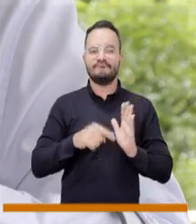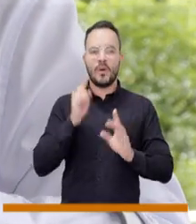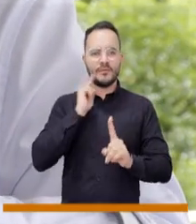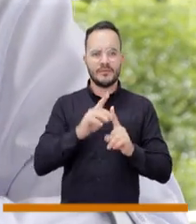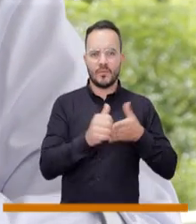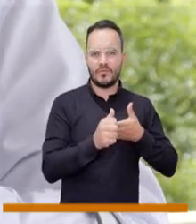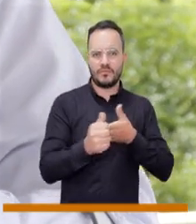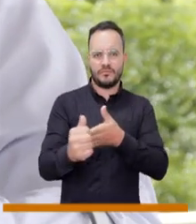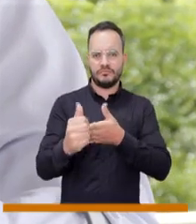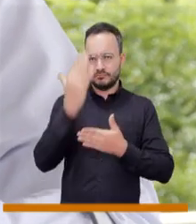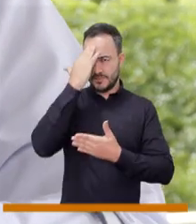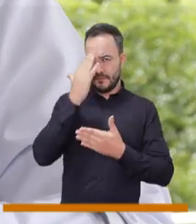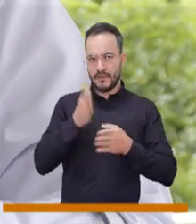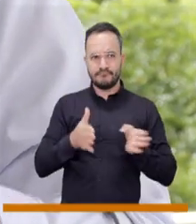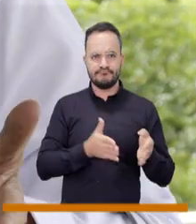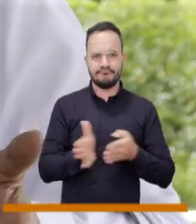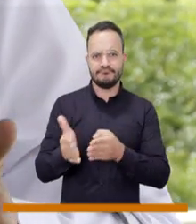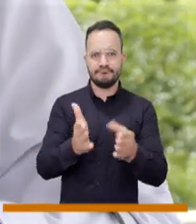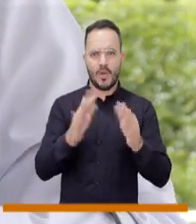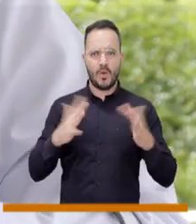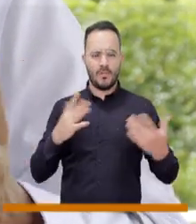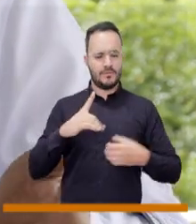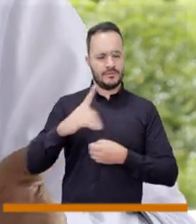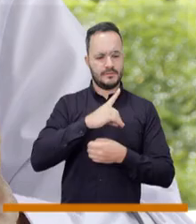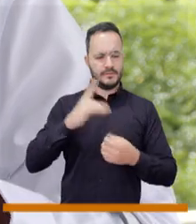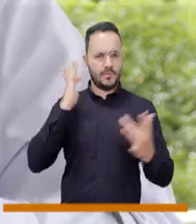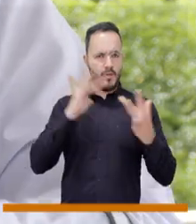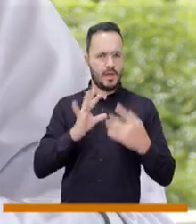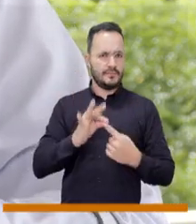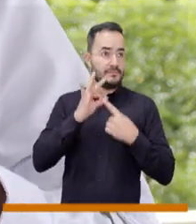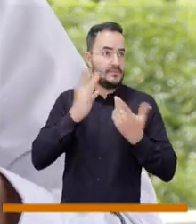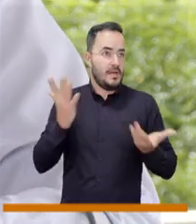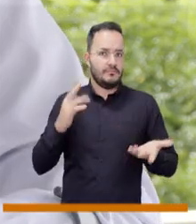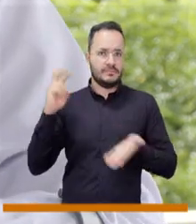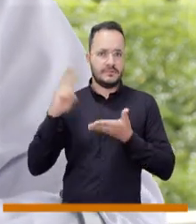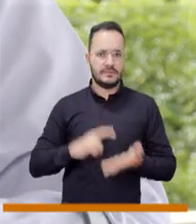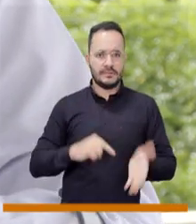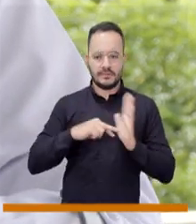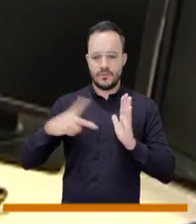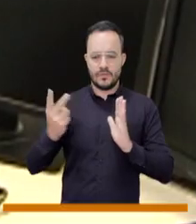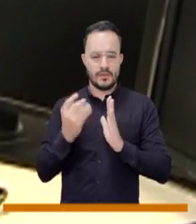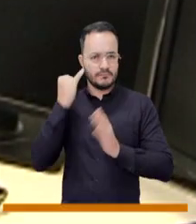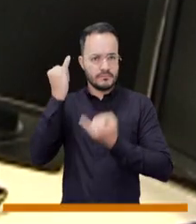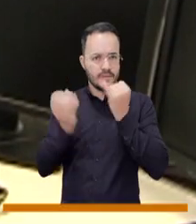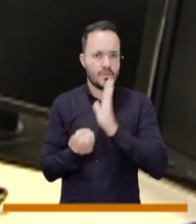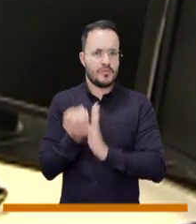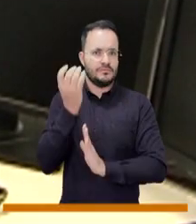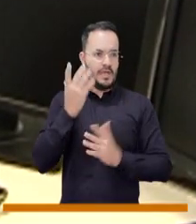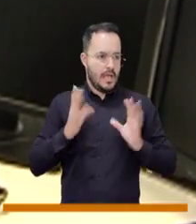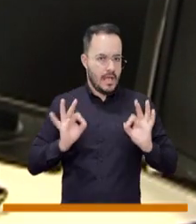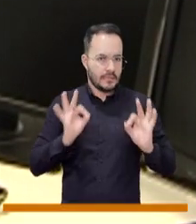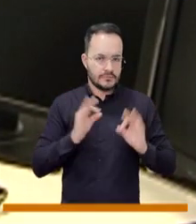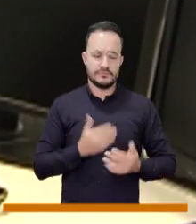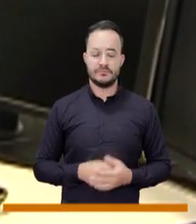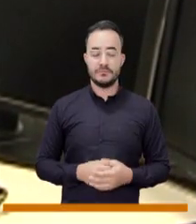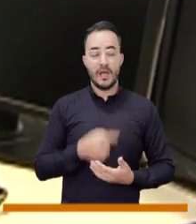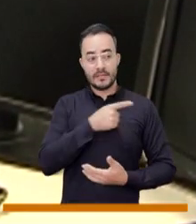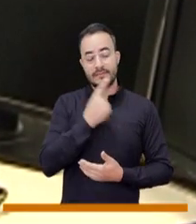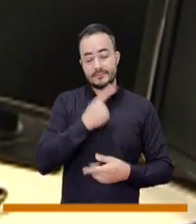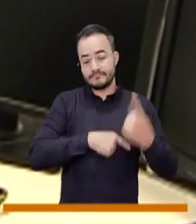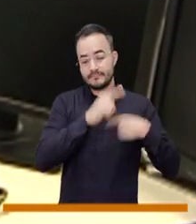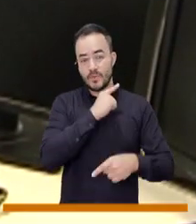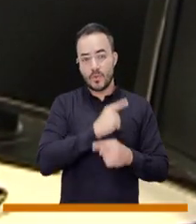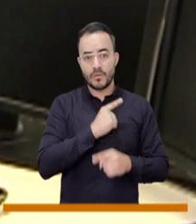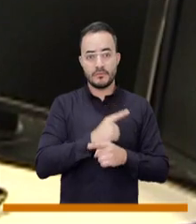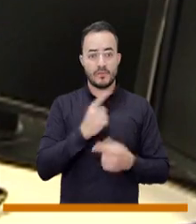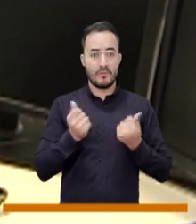ruta hacia dónde quiere ir Medellín como esa ciudad, distrito especial de ciencia, tecnología e innovación. Y como dice la concejala, lo que no